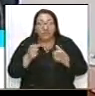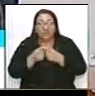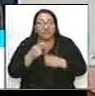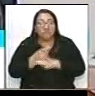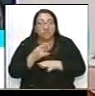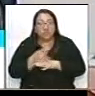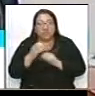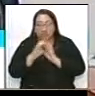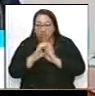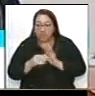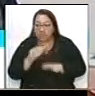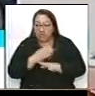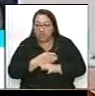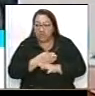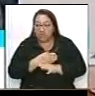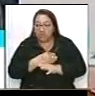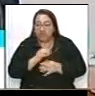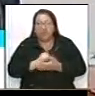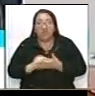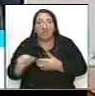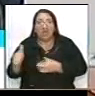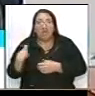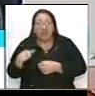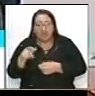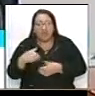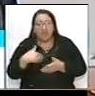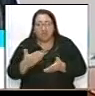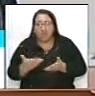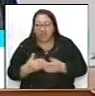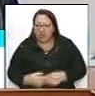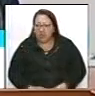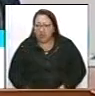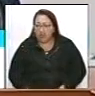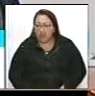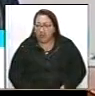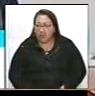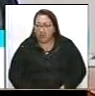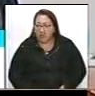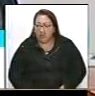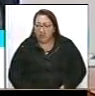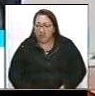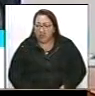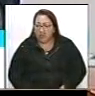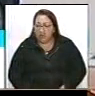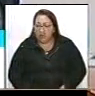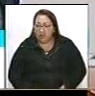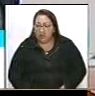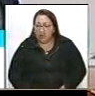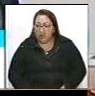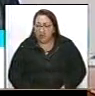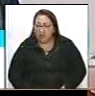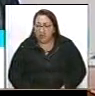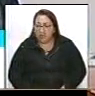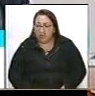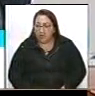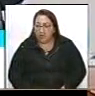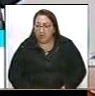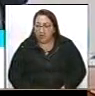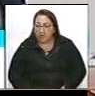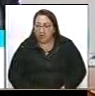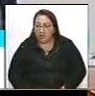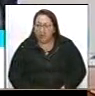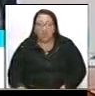acusaciones constitucionales fue en el mes de abril, y ahí fue que se pidió cosa decidida para que no se investigue más en ética. Entonces no es que estaba